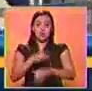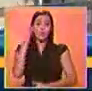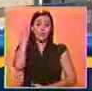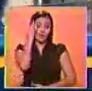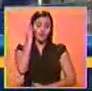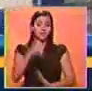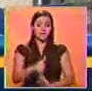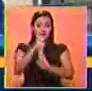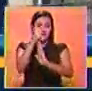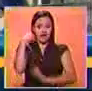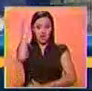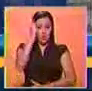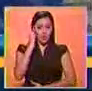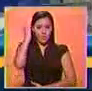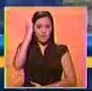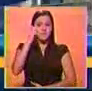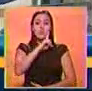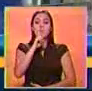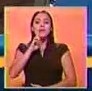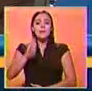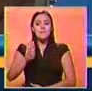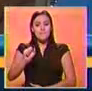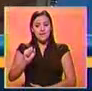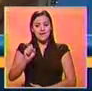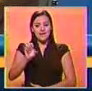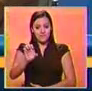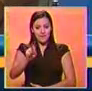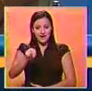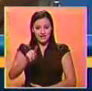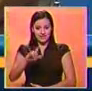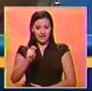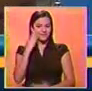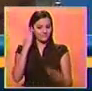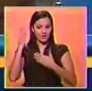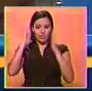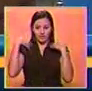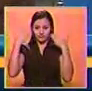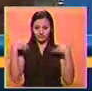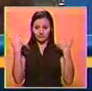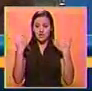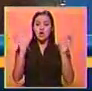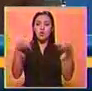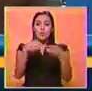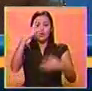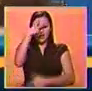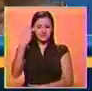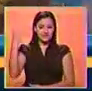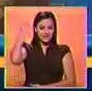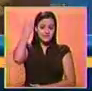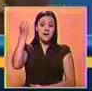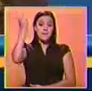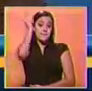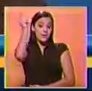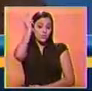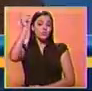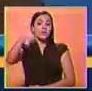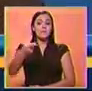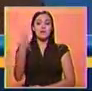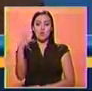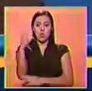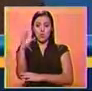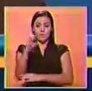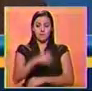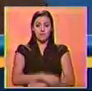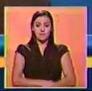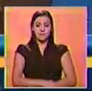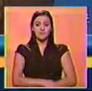de Relaciones Exteriores, Benita Ferrero Waldner, tras reunirse con los cancilleres peruano y colombiano. Recordemos que los otros dos miembros de la